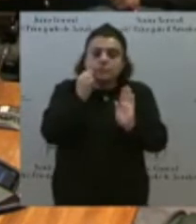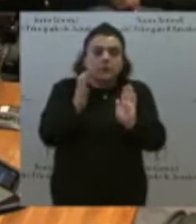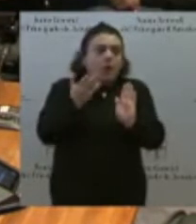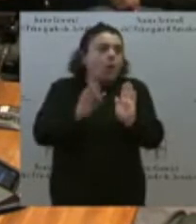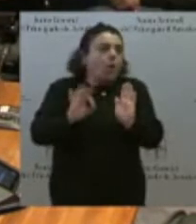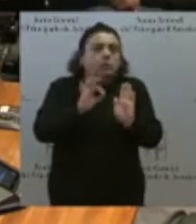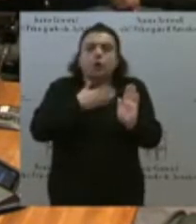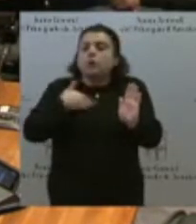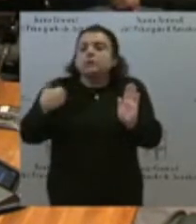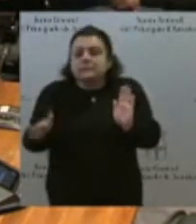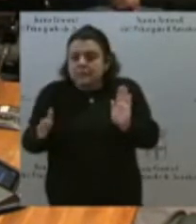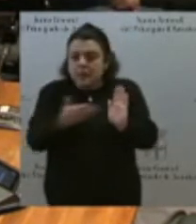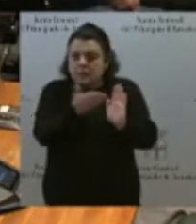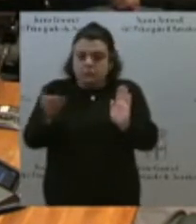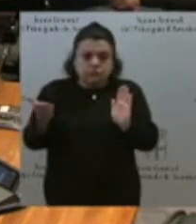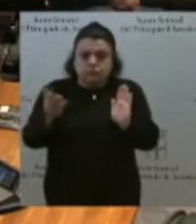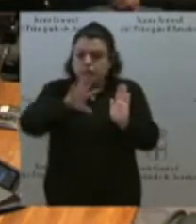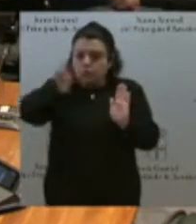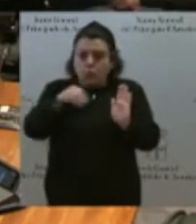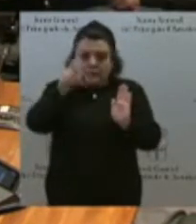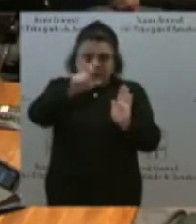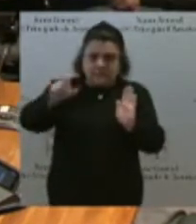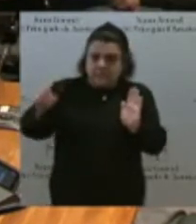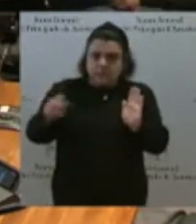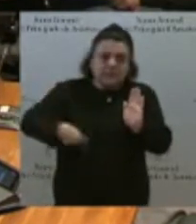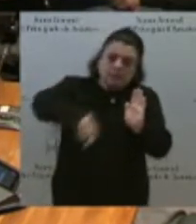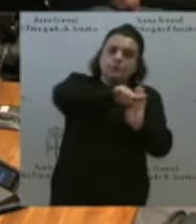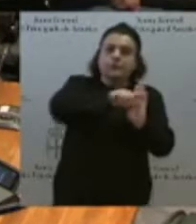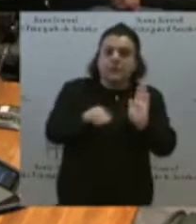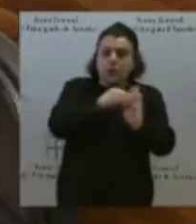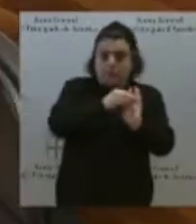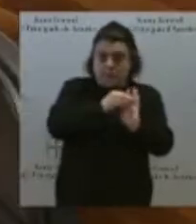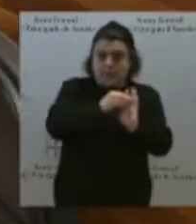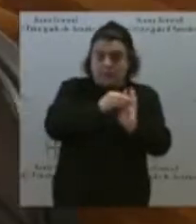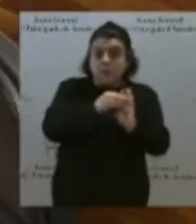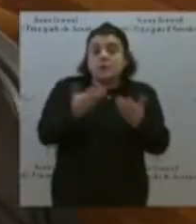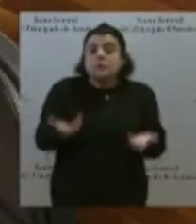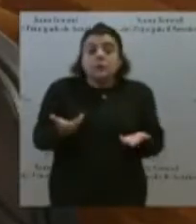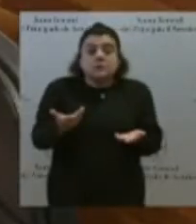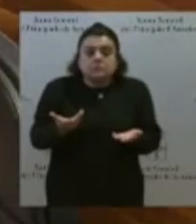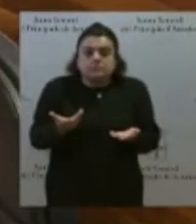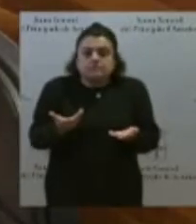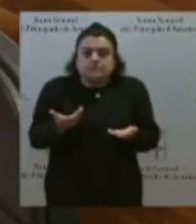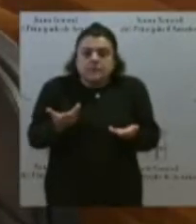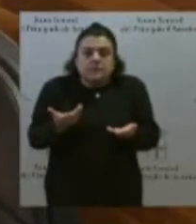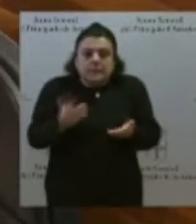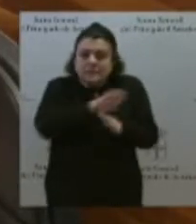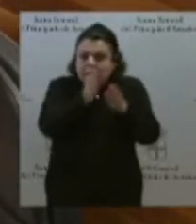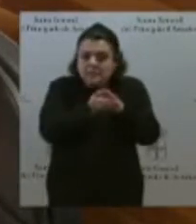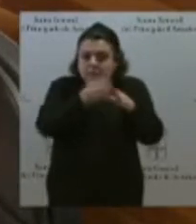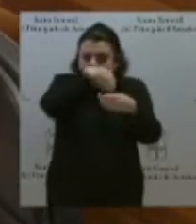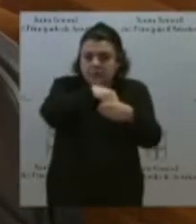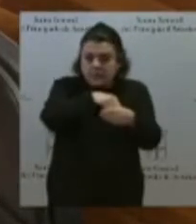los ciudadanos, incluso aquellos vecinos y vecinas, le puedo asegurar que ya está incorporado en el expediente, que tienen una oposición frontal